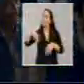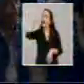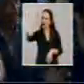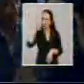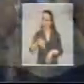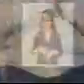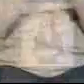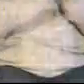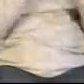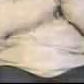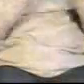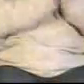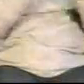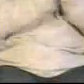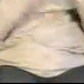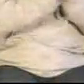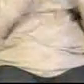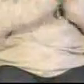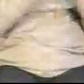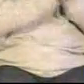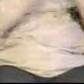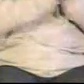Y lo que dice también